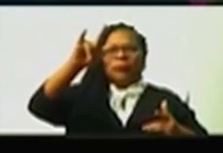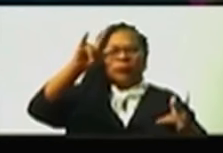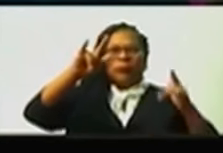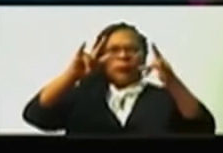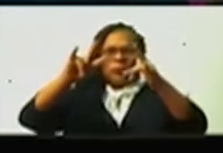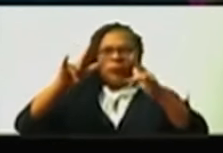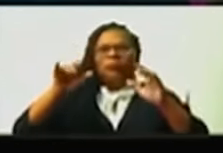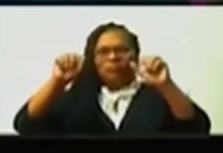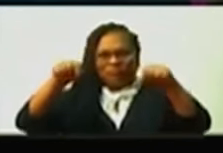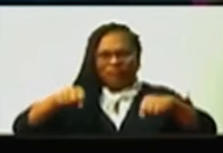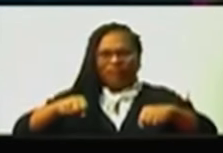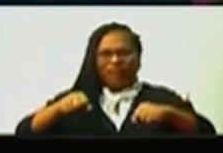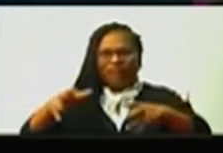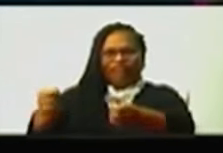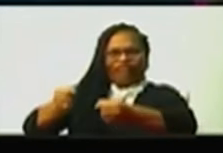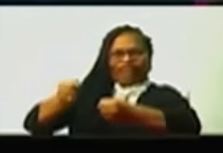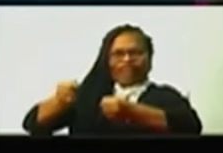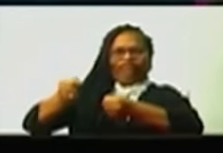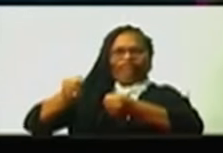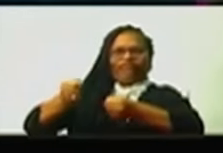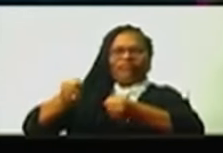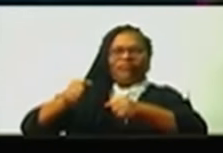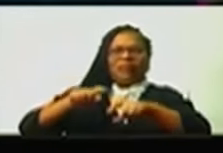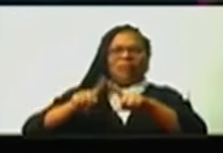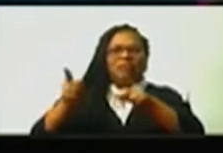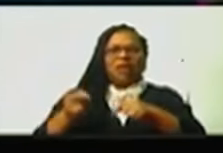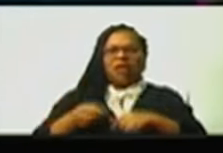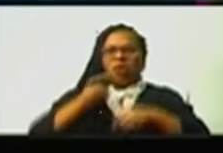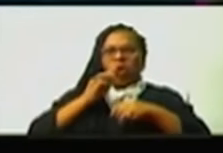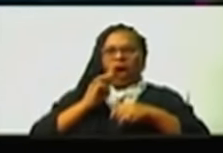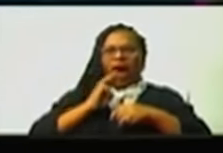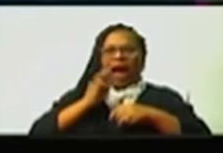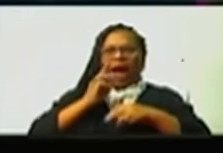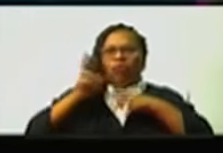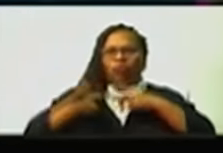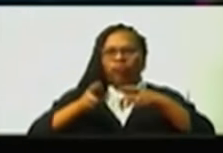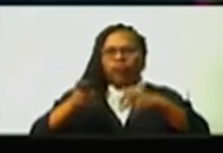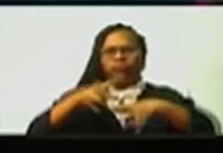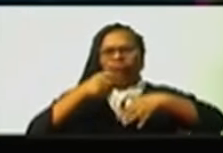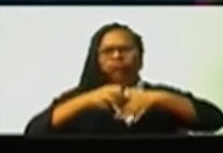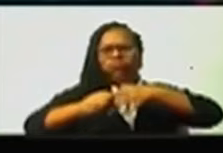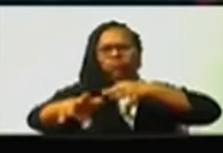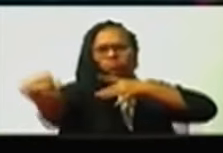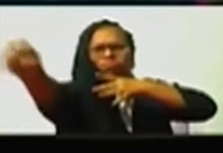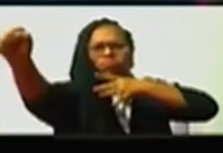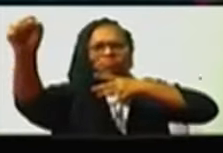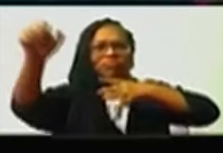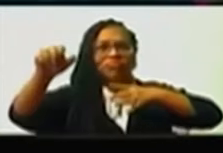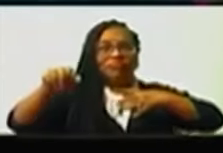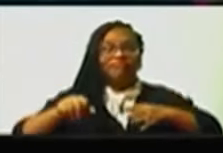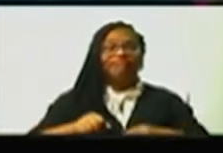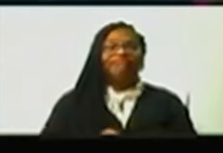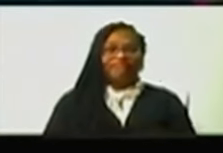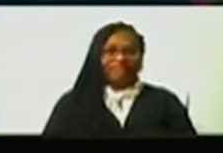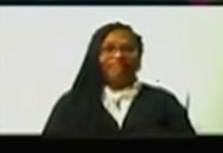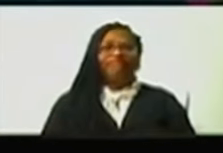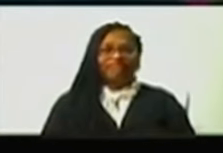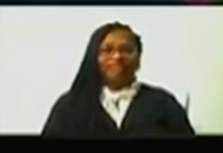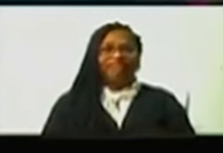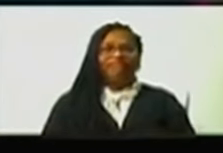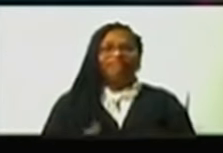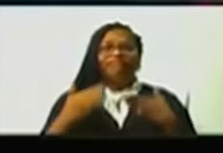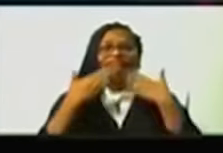y no se hubiese llevado a todos esos mercaderes de la placita. Así es que muchas gracias.